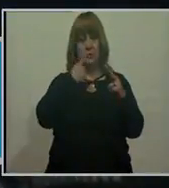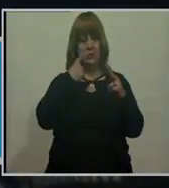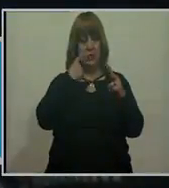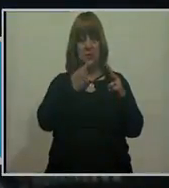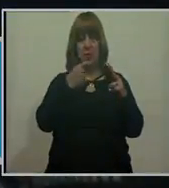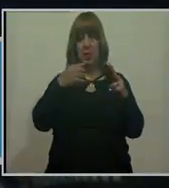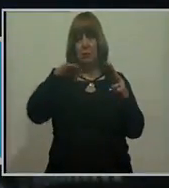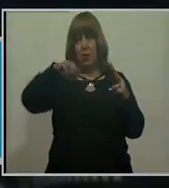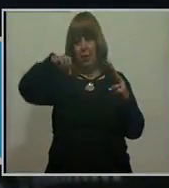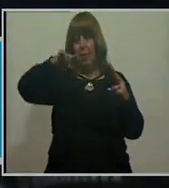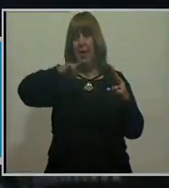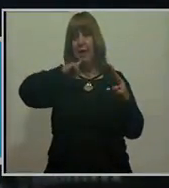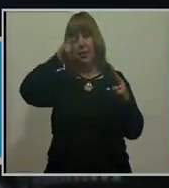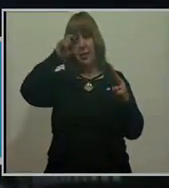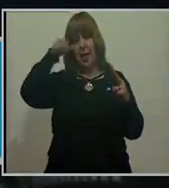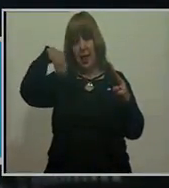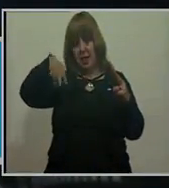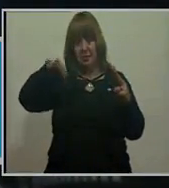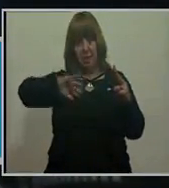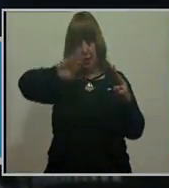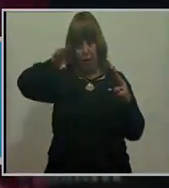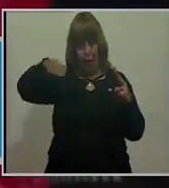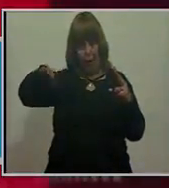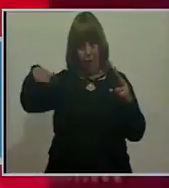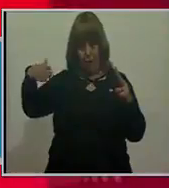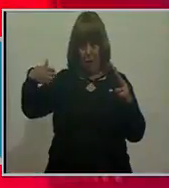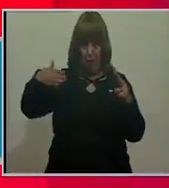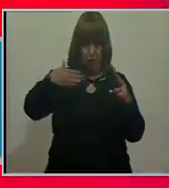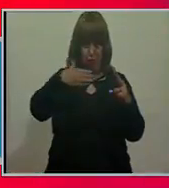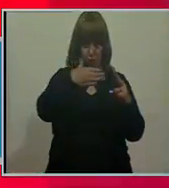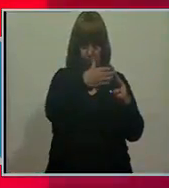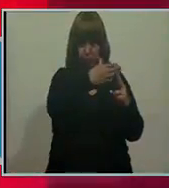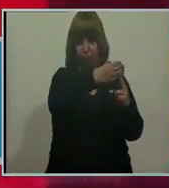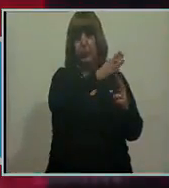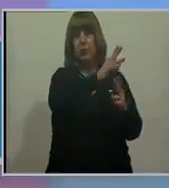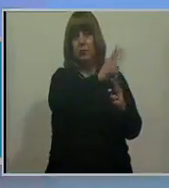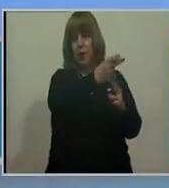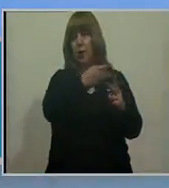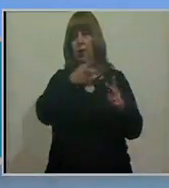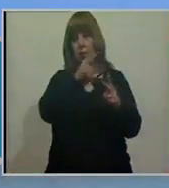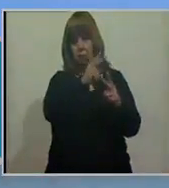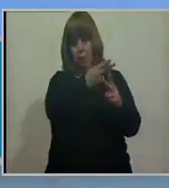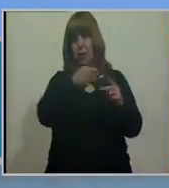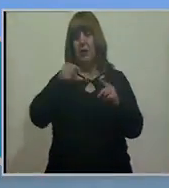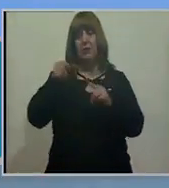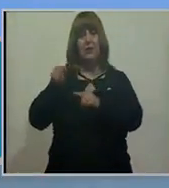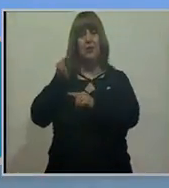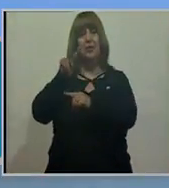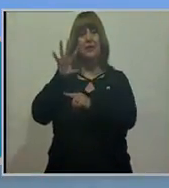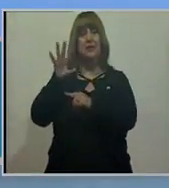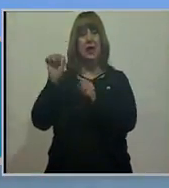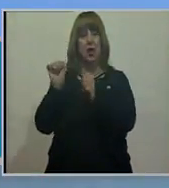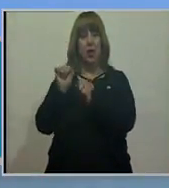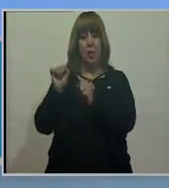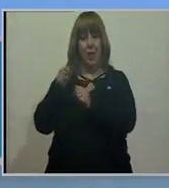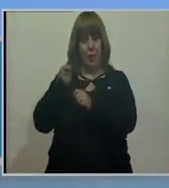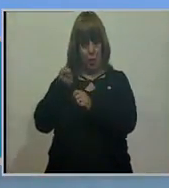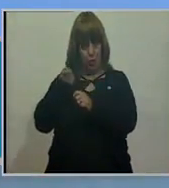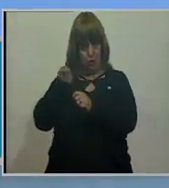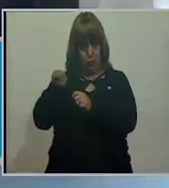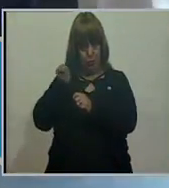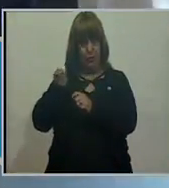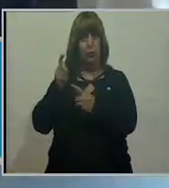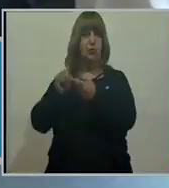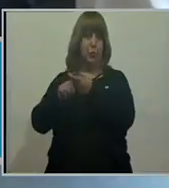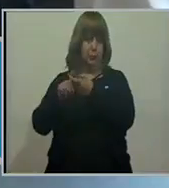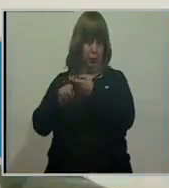detener a Alberto Peteán, que minutos antes había agredido a su esposa con un cuchillo el pasado 25 de mayo. Acuerdo cerrado.